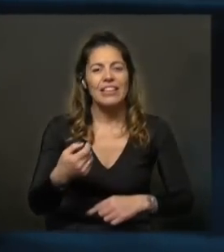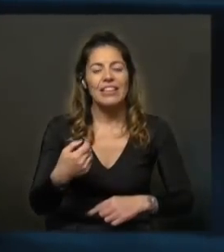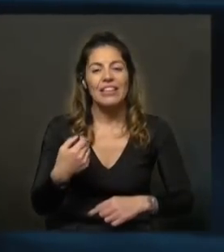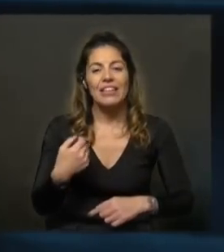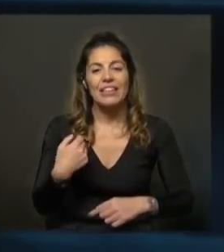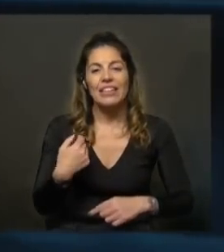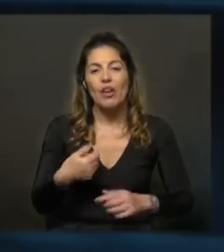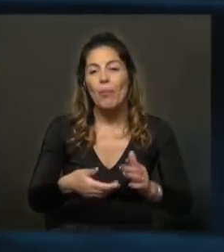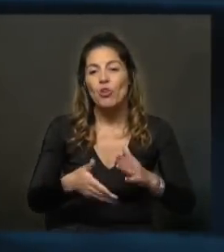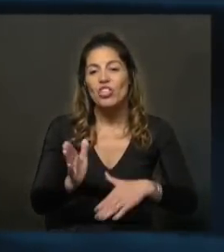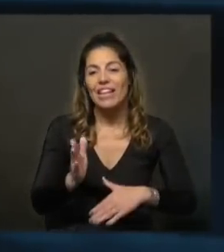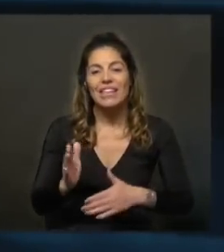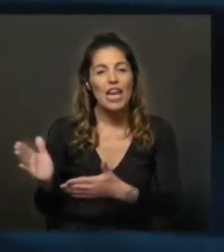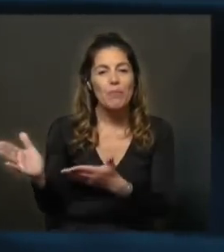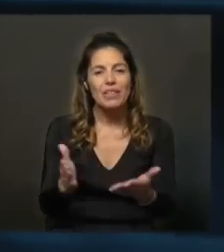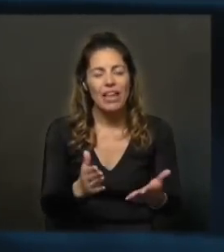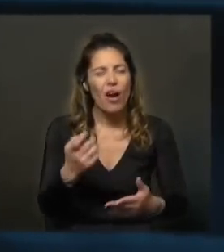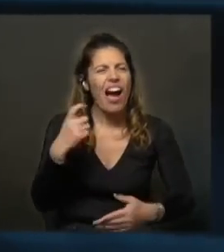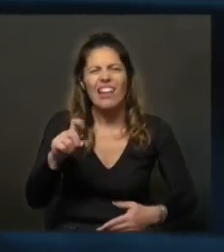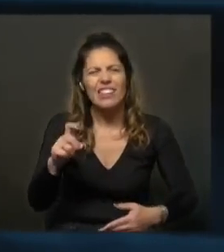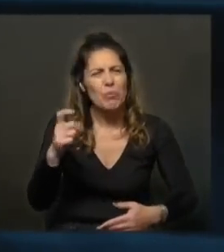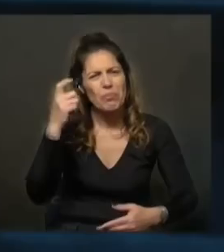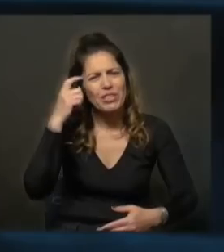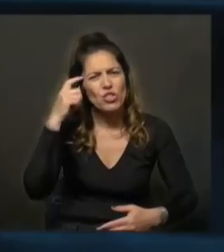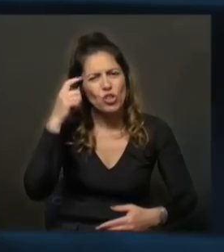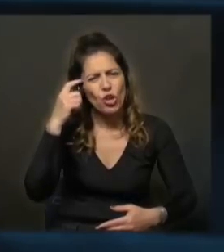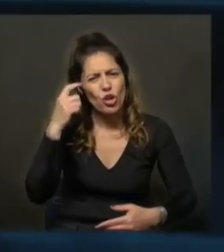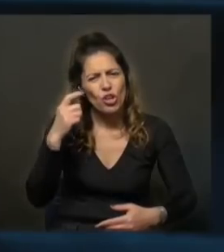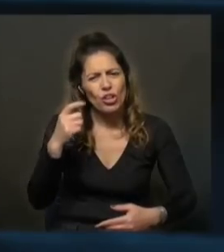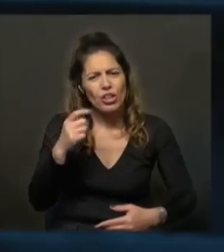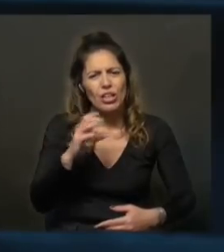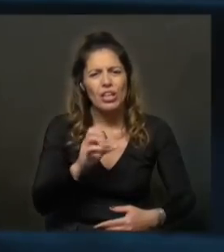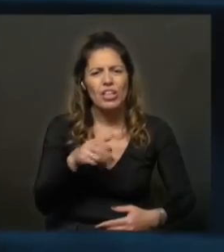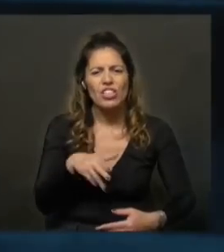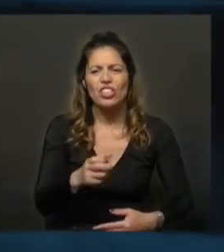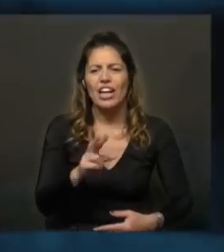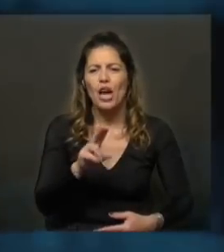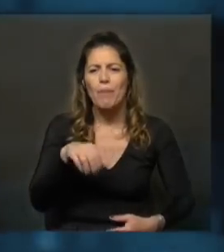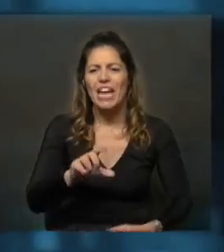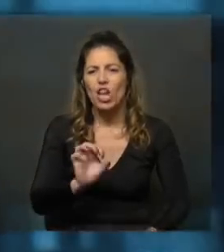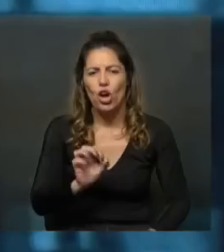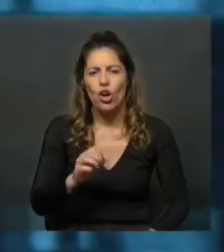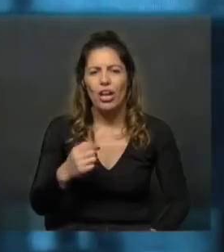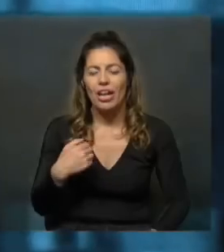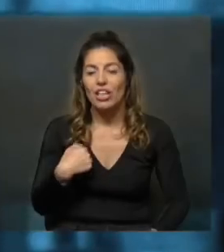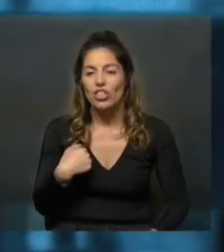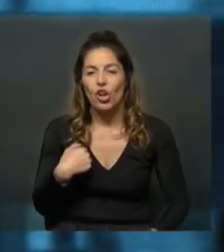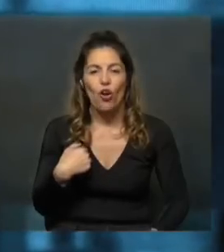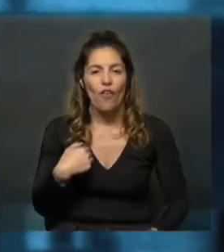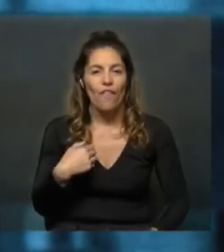ir invitados pero alguien se le ocurrió que tenemos que Luisito de caramelo y yo vestidos de las